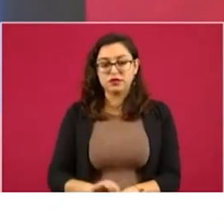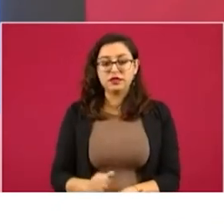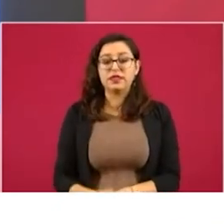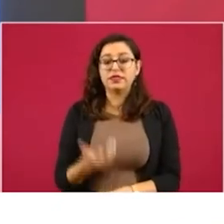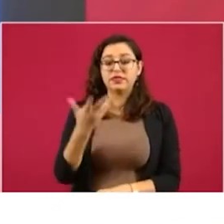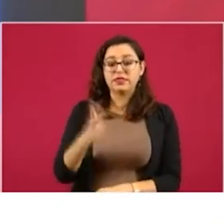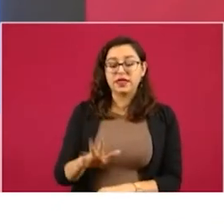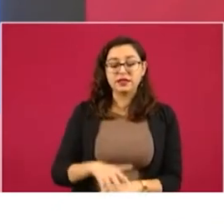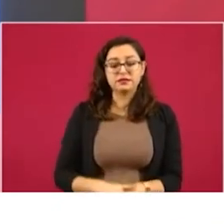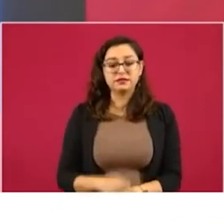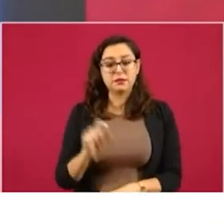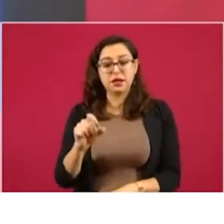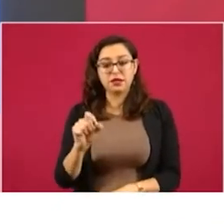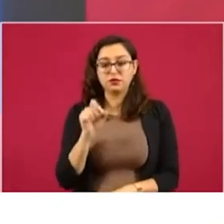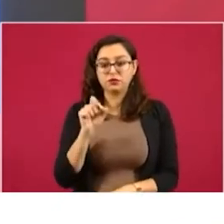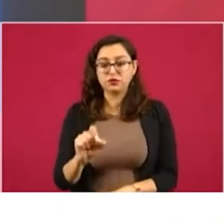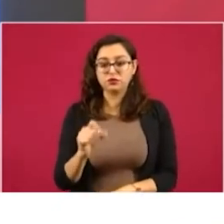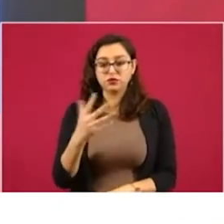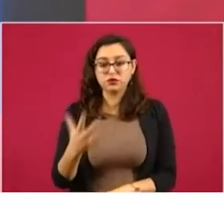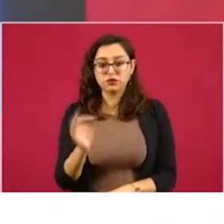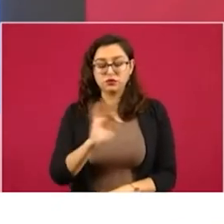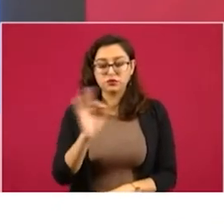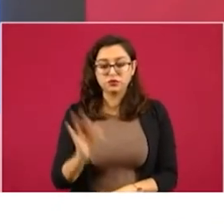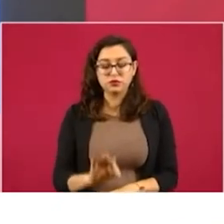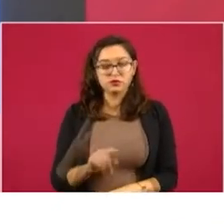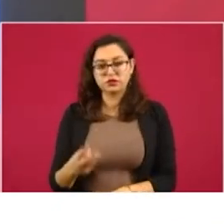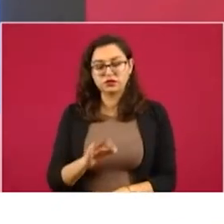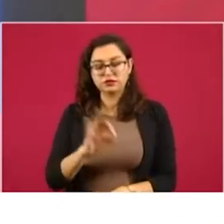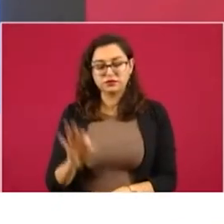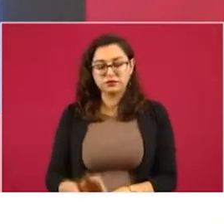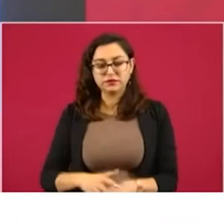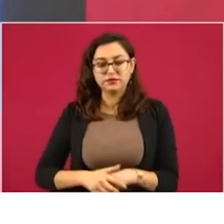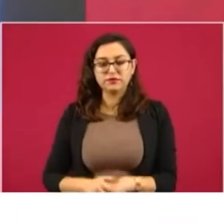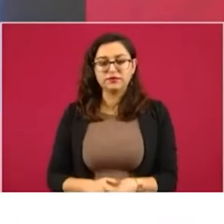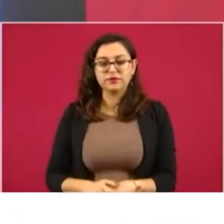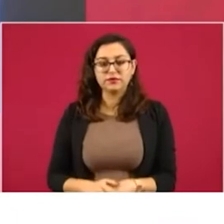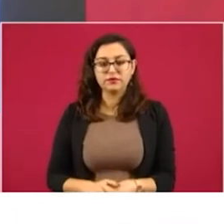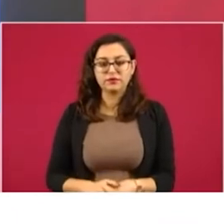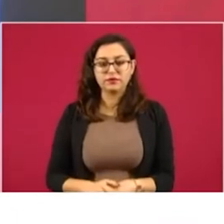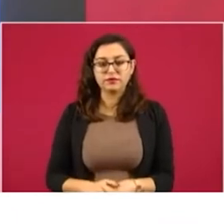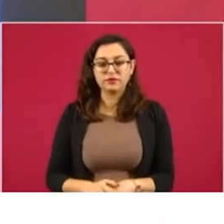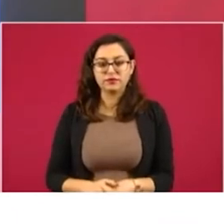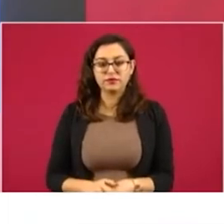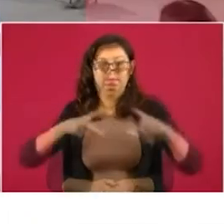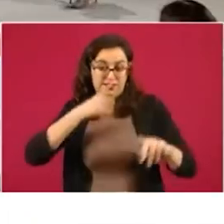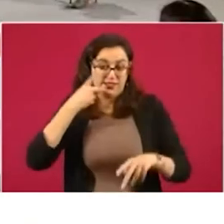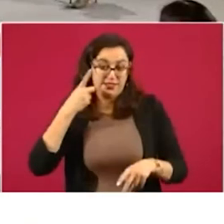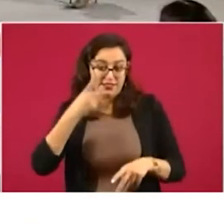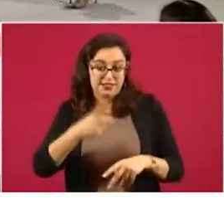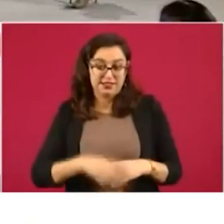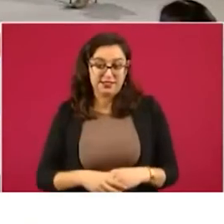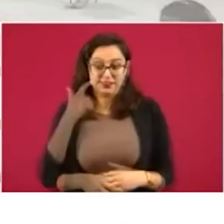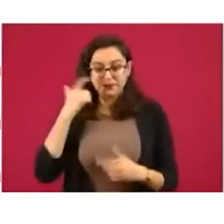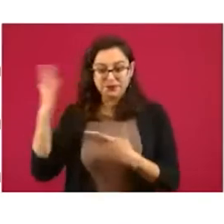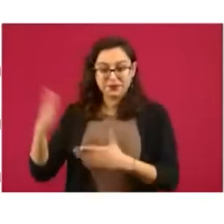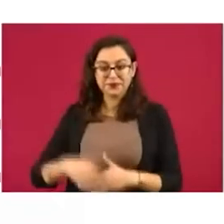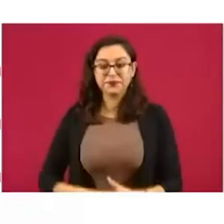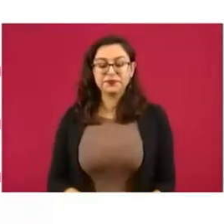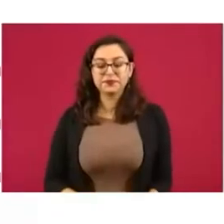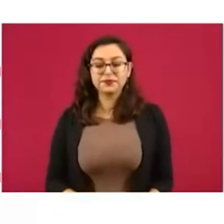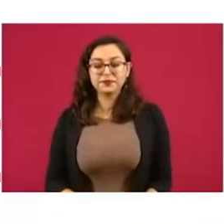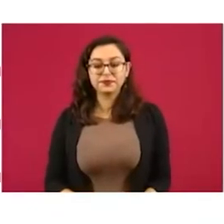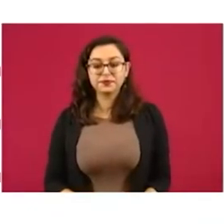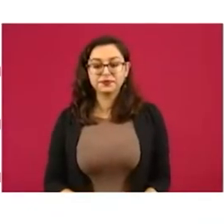de calificación 20.5 no sabe/no contesta' 23 puntos y la calificación 6 puntos 6 promesas usted considera que la